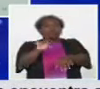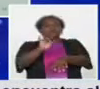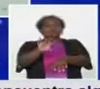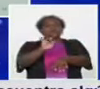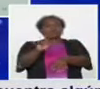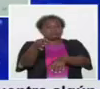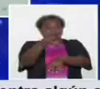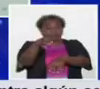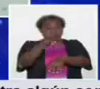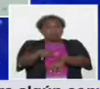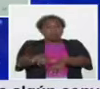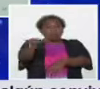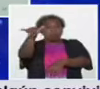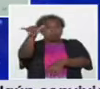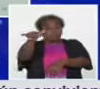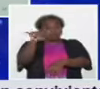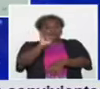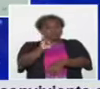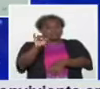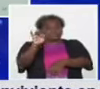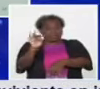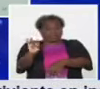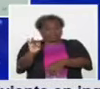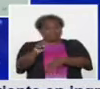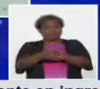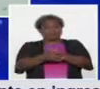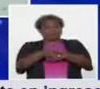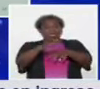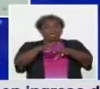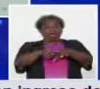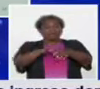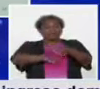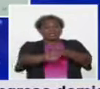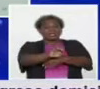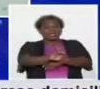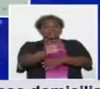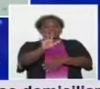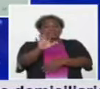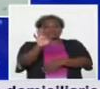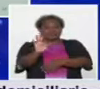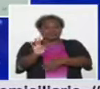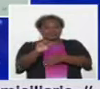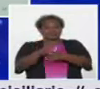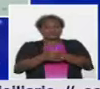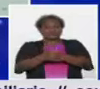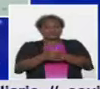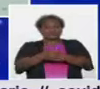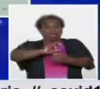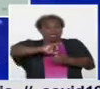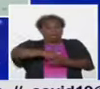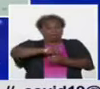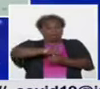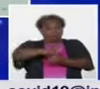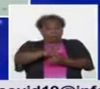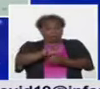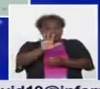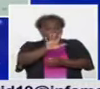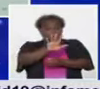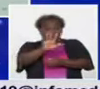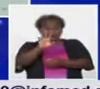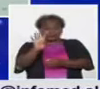el mayor número ayer, 67. Habana del Este, 58. Arroyo Naranjo,